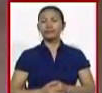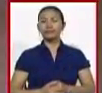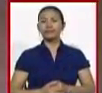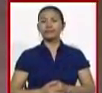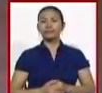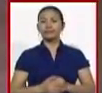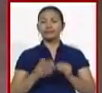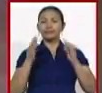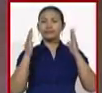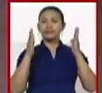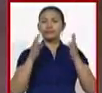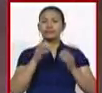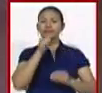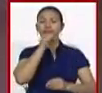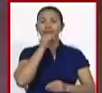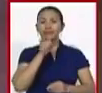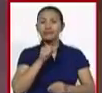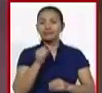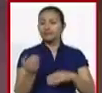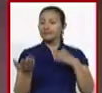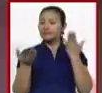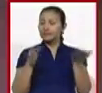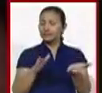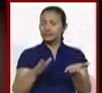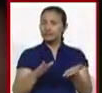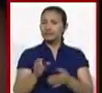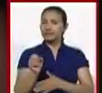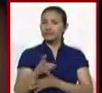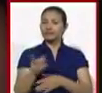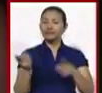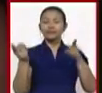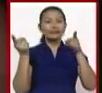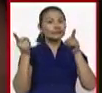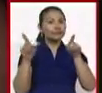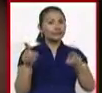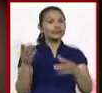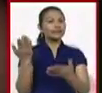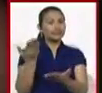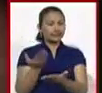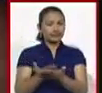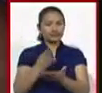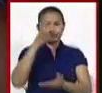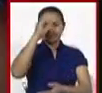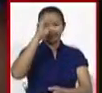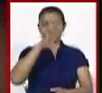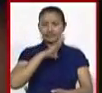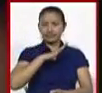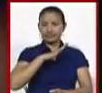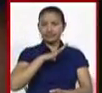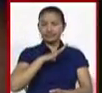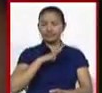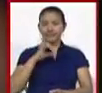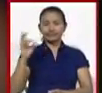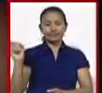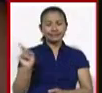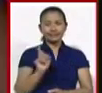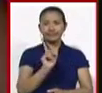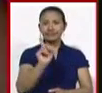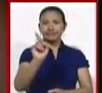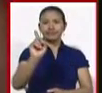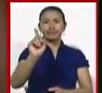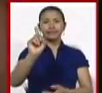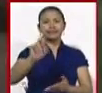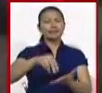cuando escuché, dijo que hay un viejito muerto ahí, me dijo. Cuando yo vine para acá, había sido el hombre que venía de allá